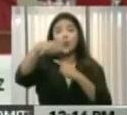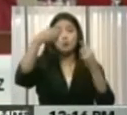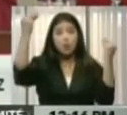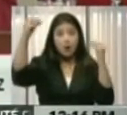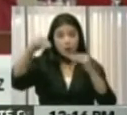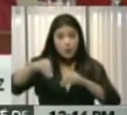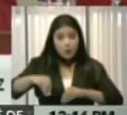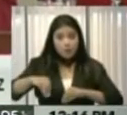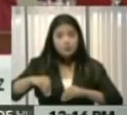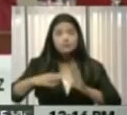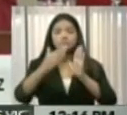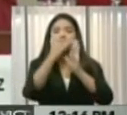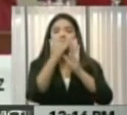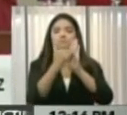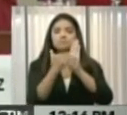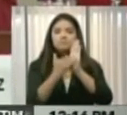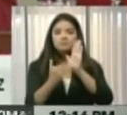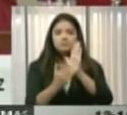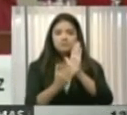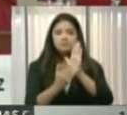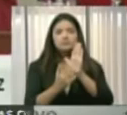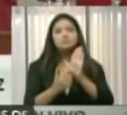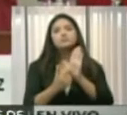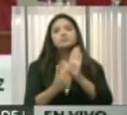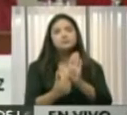contemplará las siguientes dimensiones: